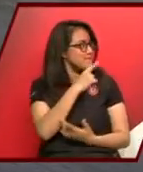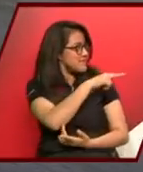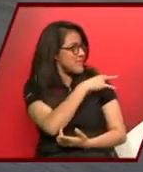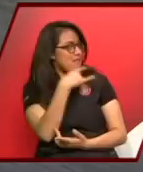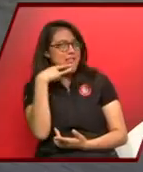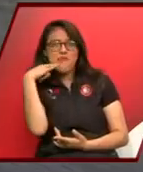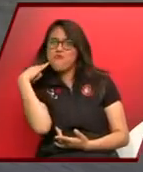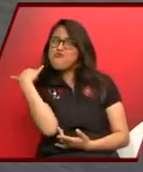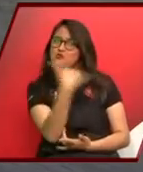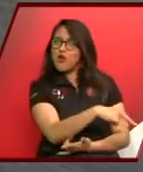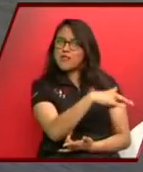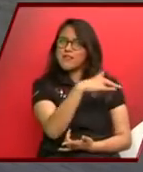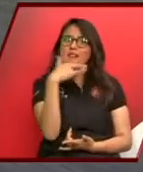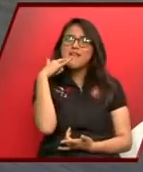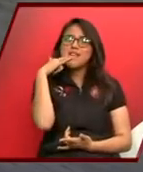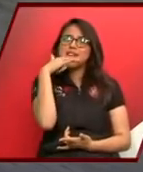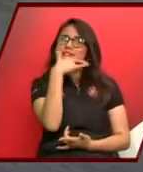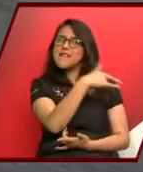Hipócrita.